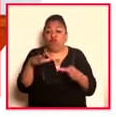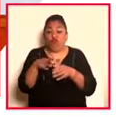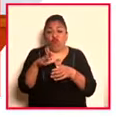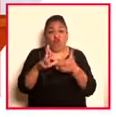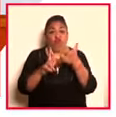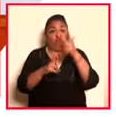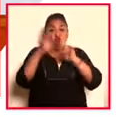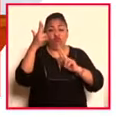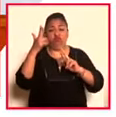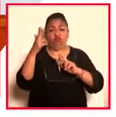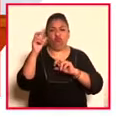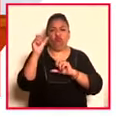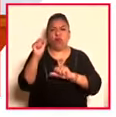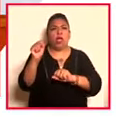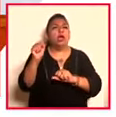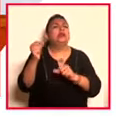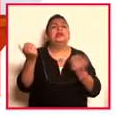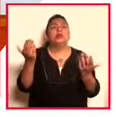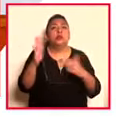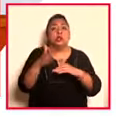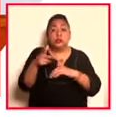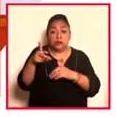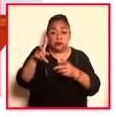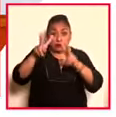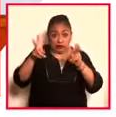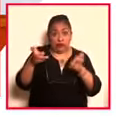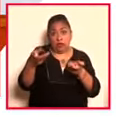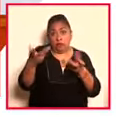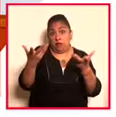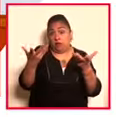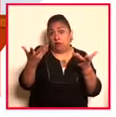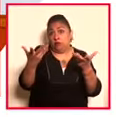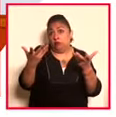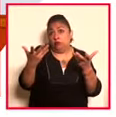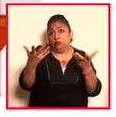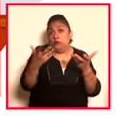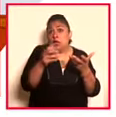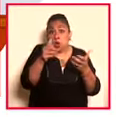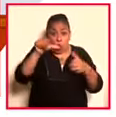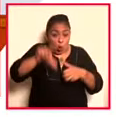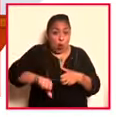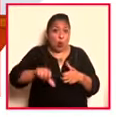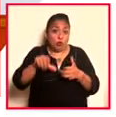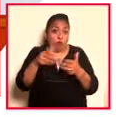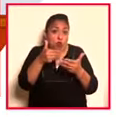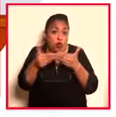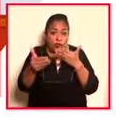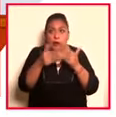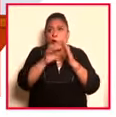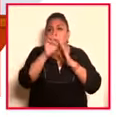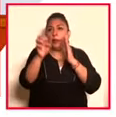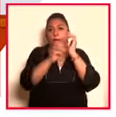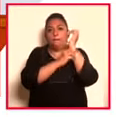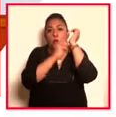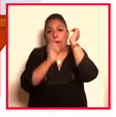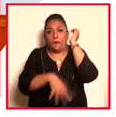revolucionario. Digo revolucionario porque se hablaba de temas que son absolutamente actuales, como el aborto. El aborto